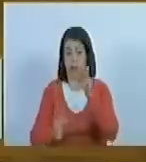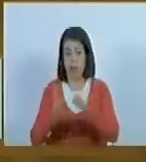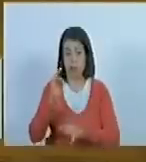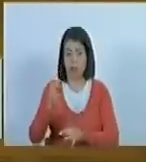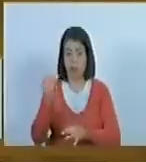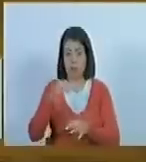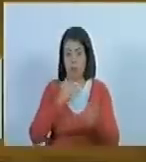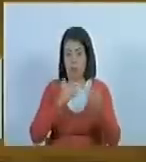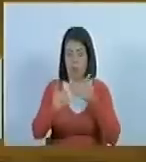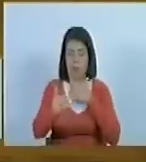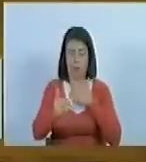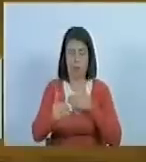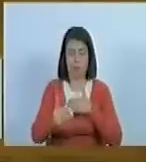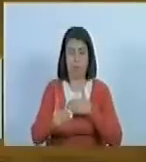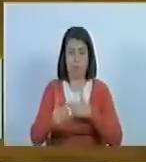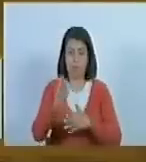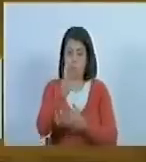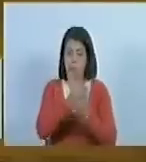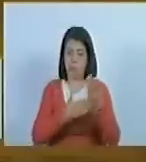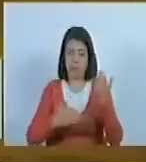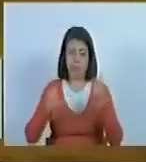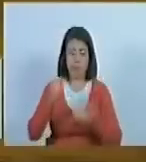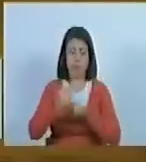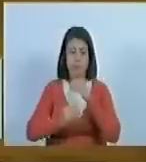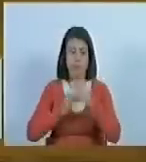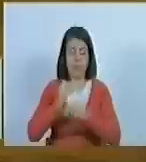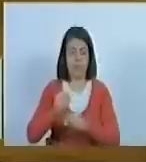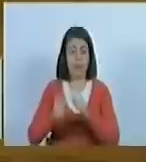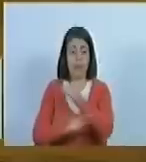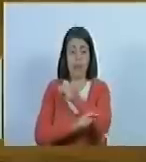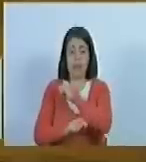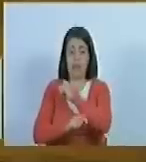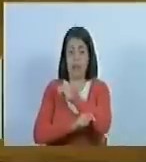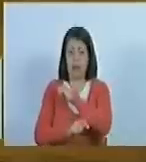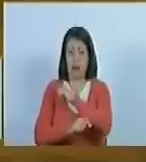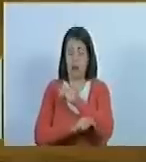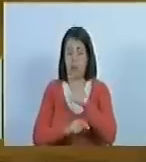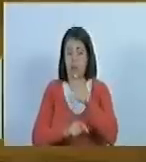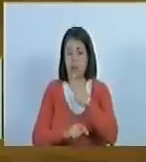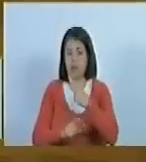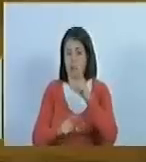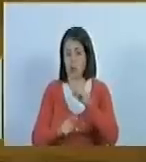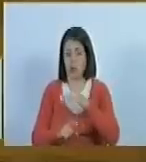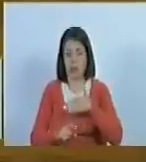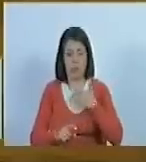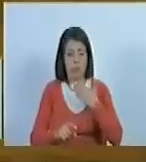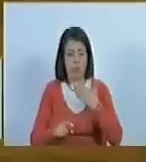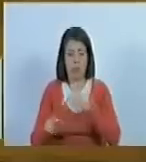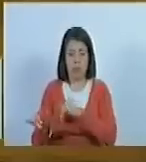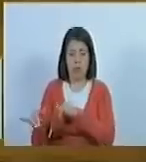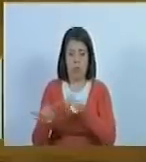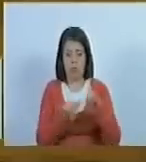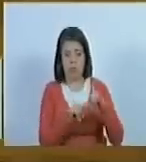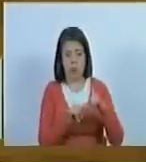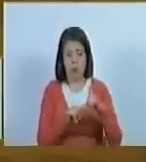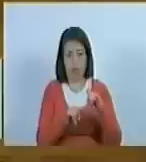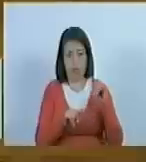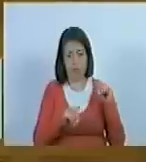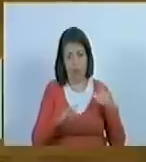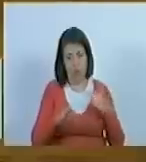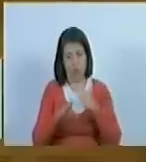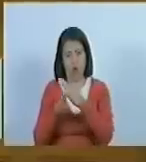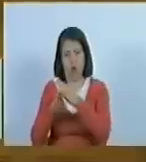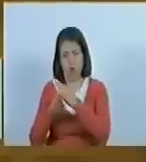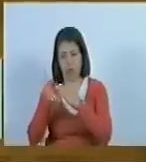allá. Huyamos de la equidistancia, es una trampa, nos dice. No se puede tratar igual al que bombardea que